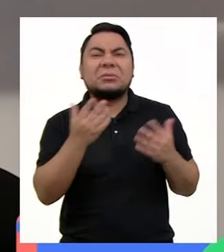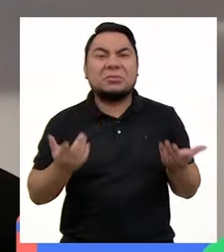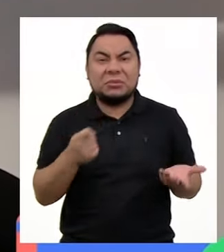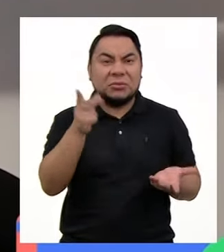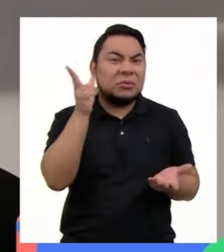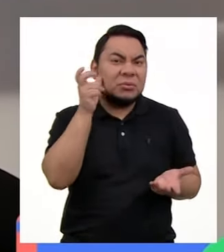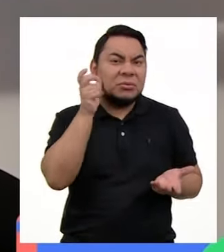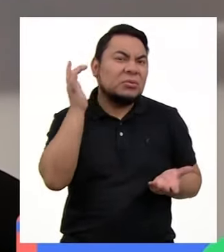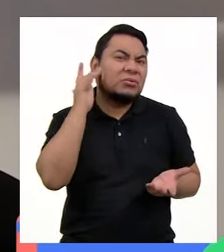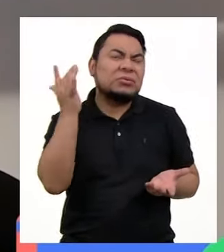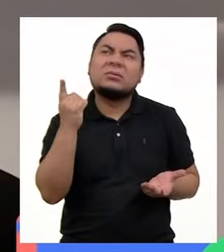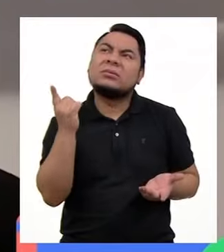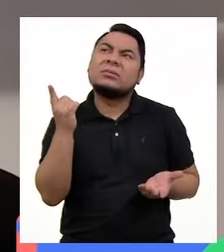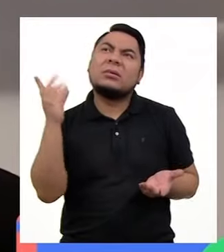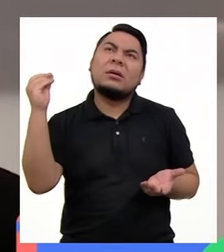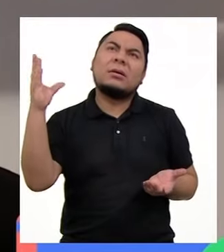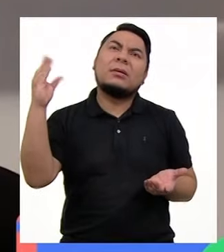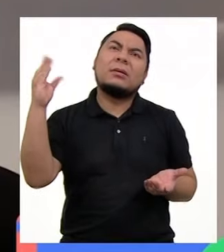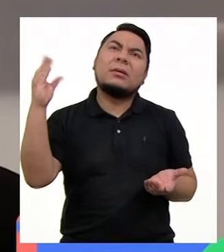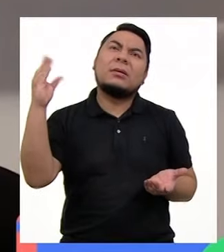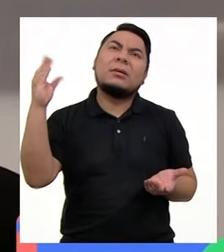escuchas.